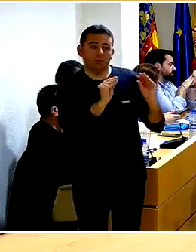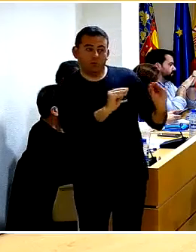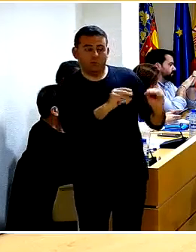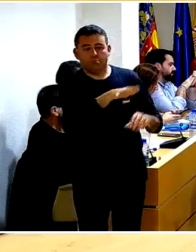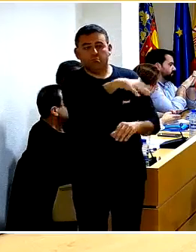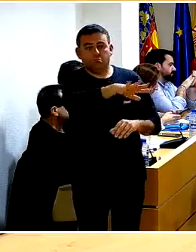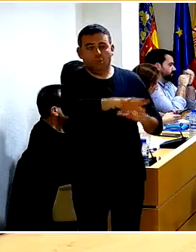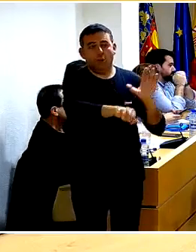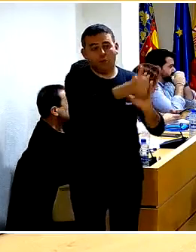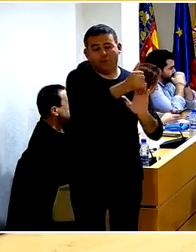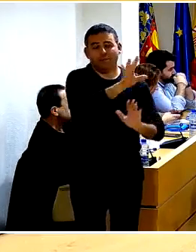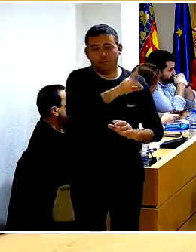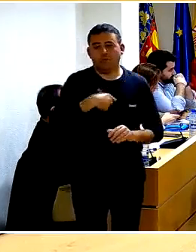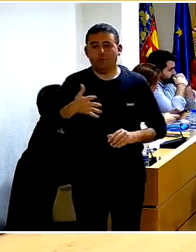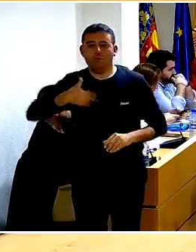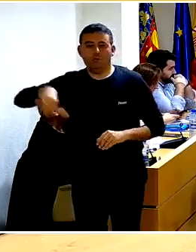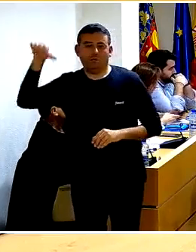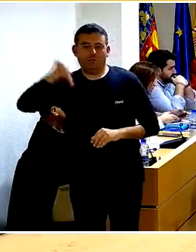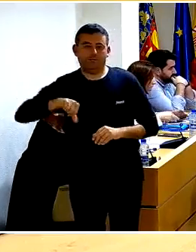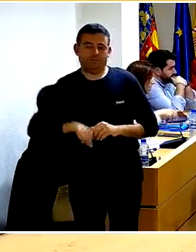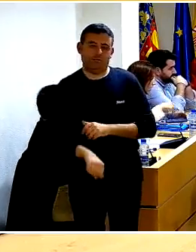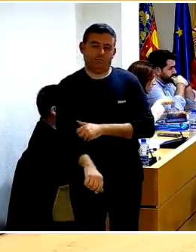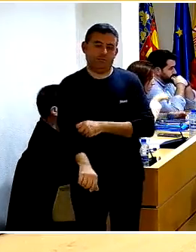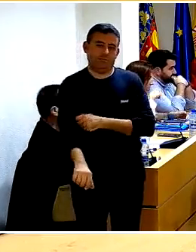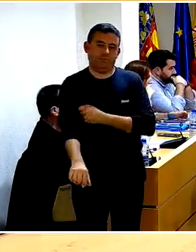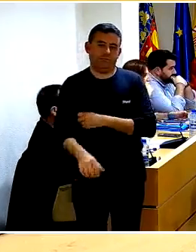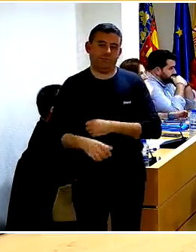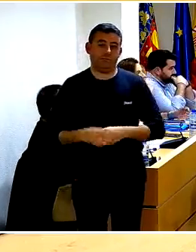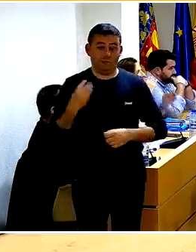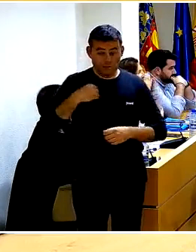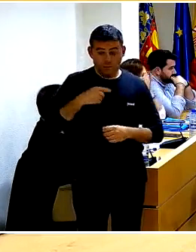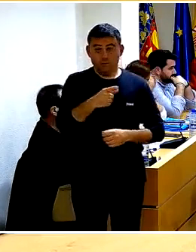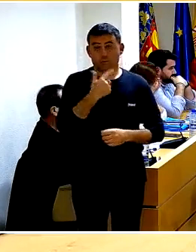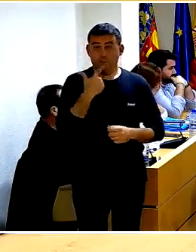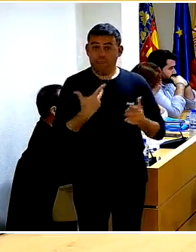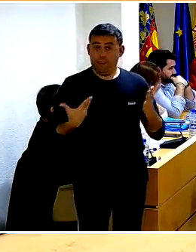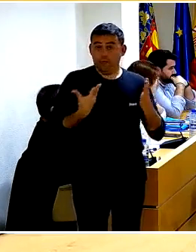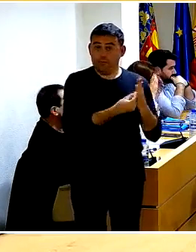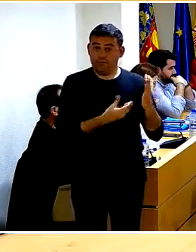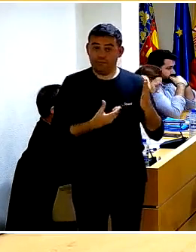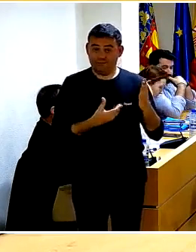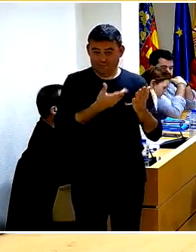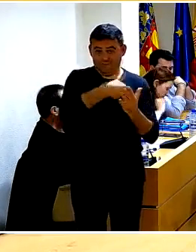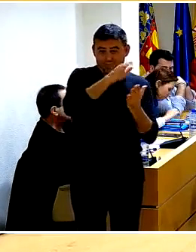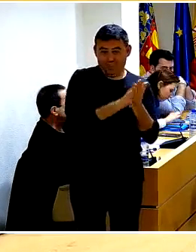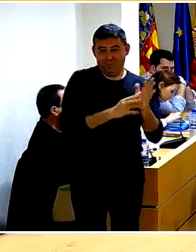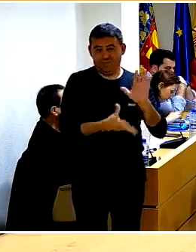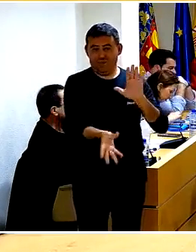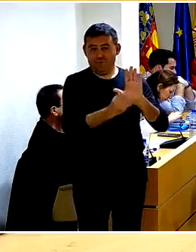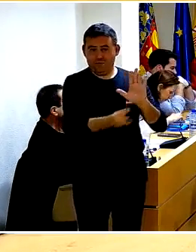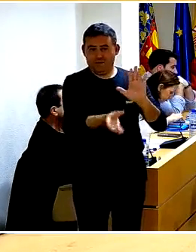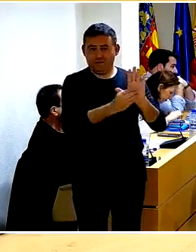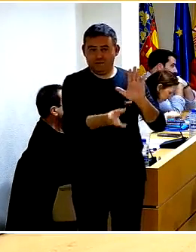concretamente, también votó en contra. A todos los, hemos revisado más las enmiendas, que no vamos a leerlas, pero es muy interesante en